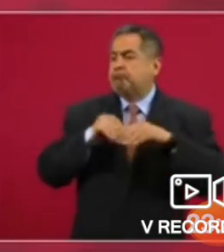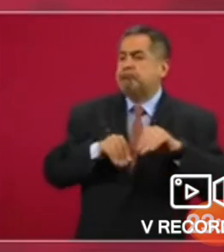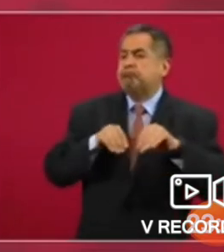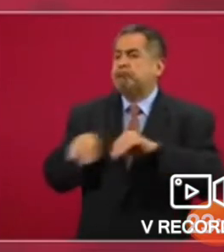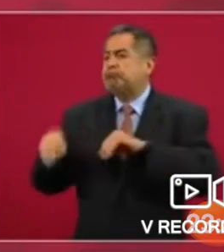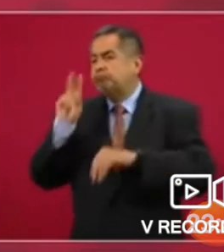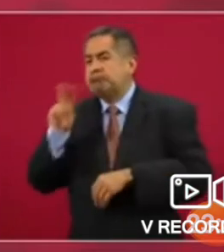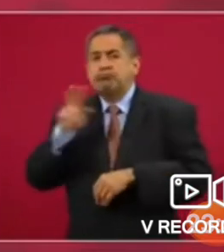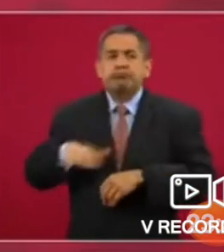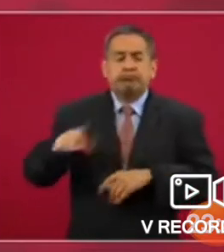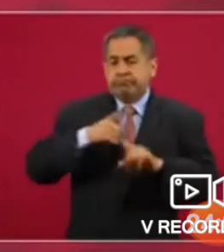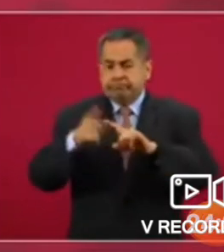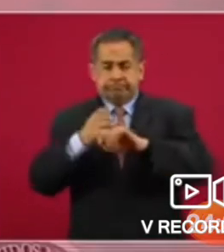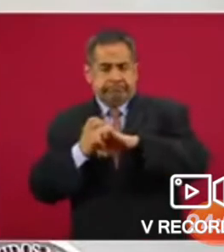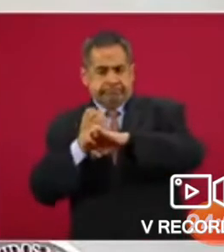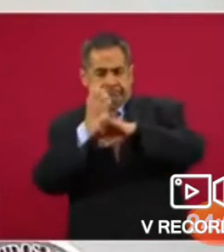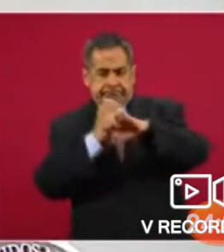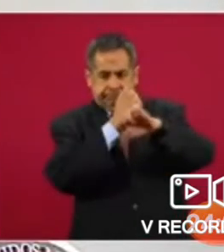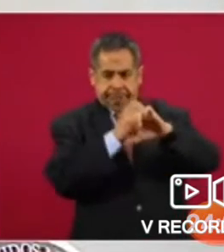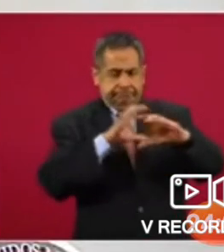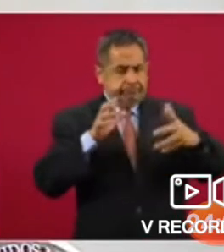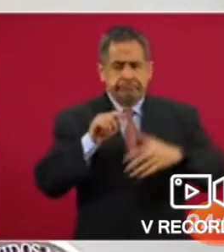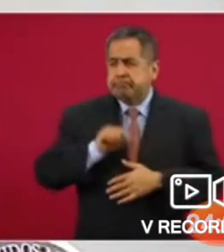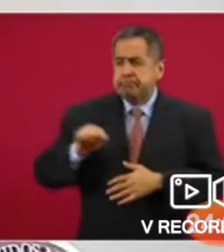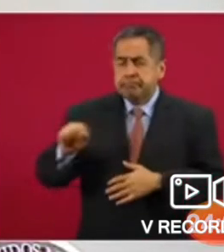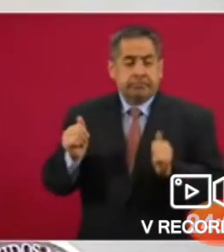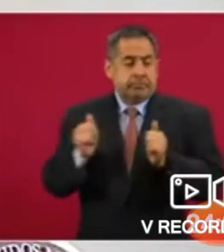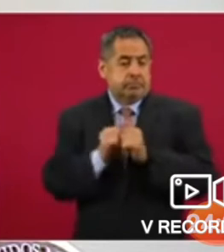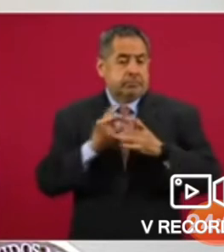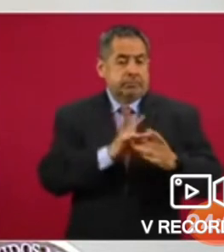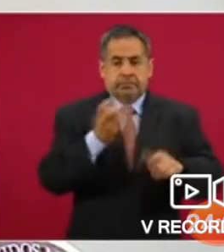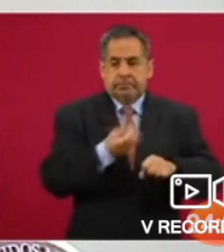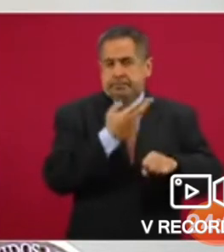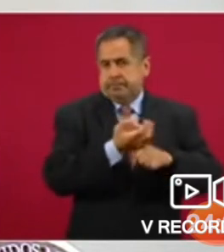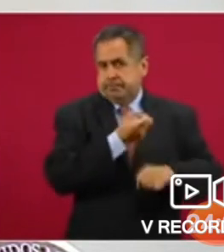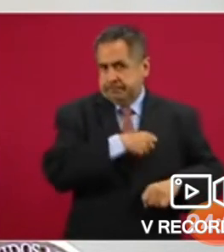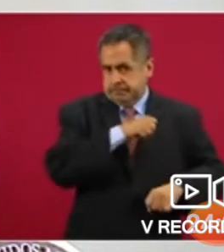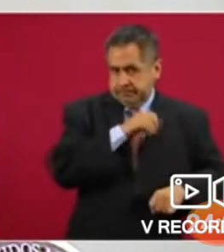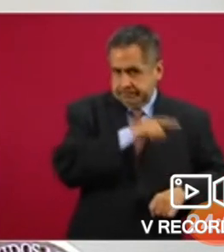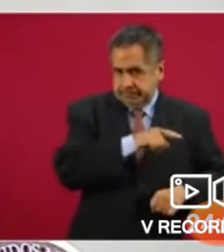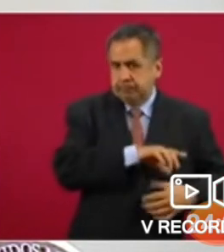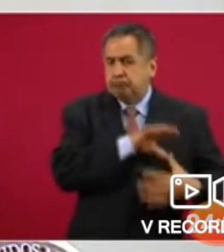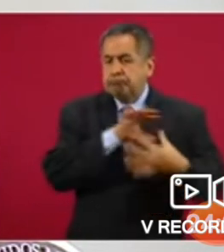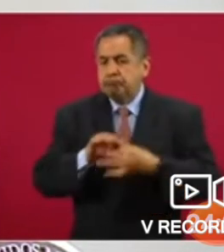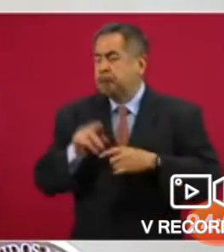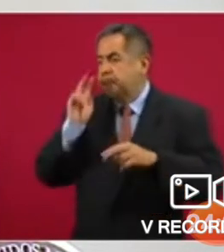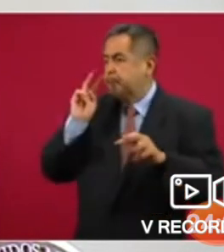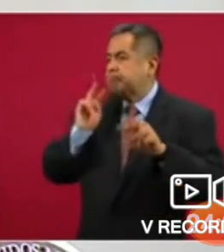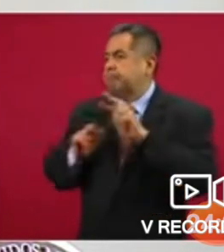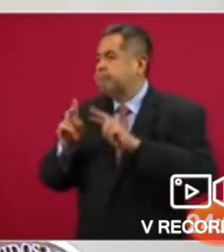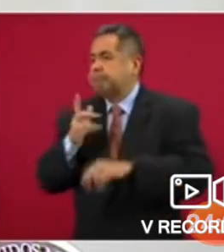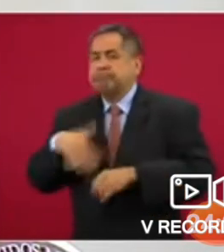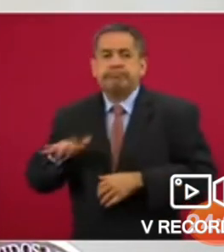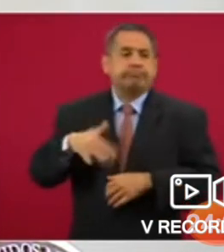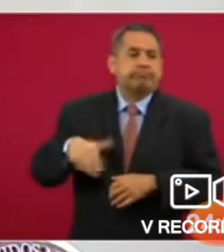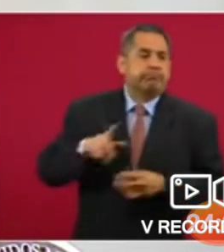técnico en las entidades federativas que dependen de las secretarías estatales de salud y que están realizando actividades de